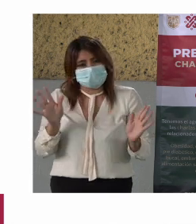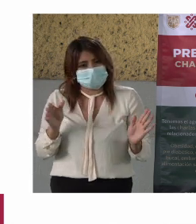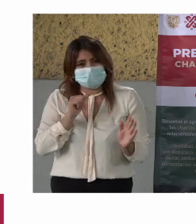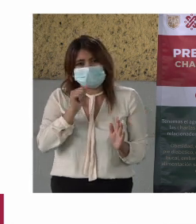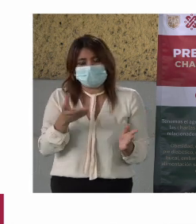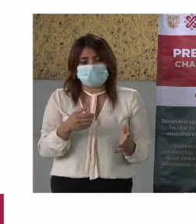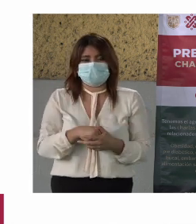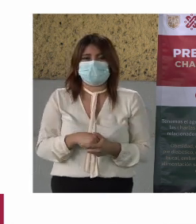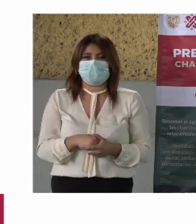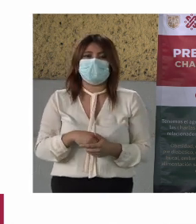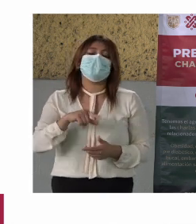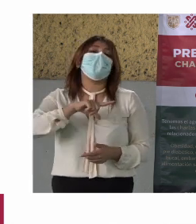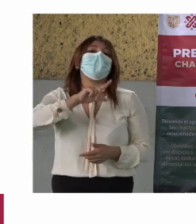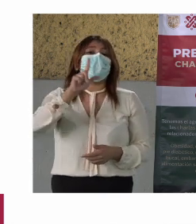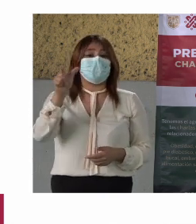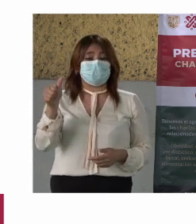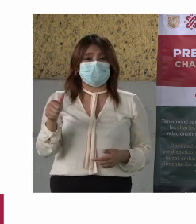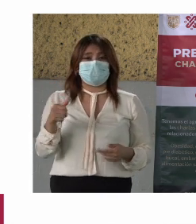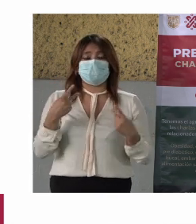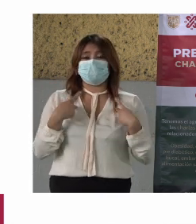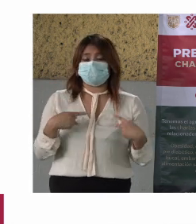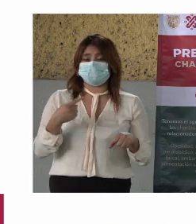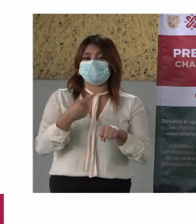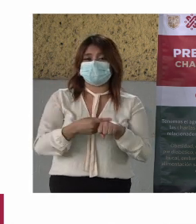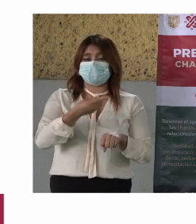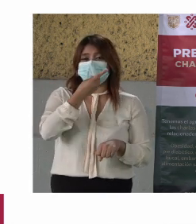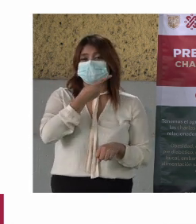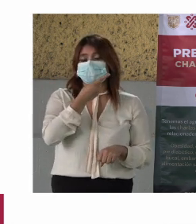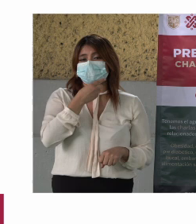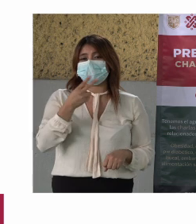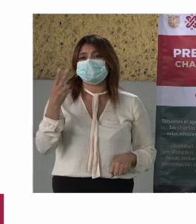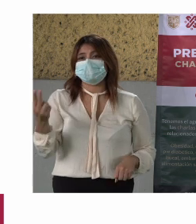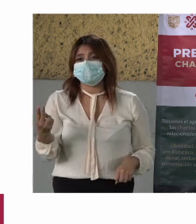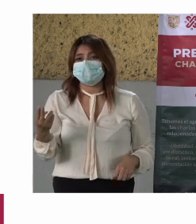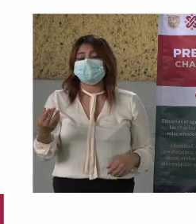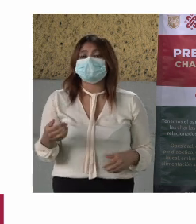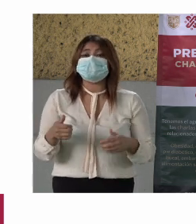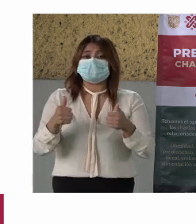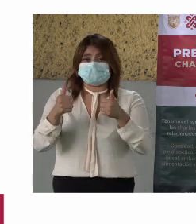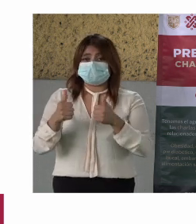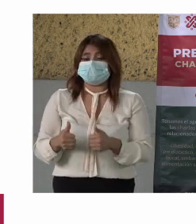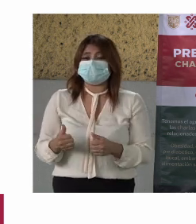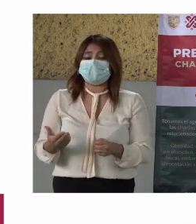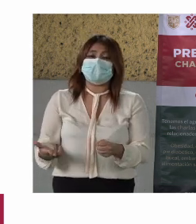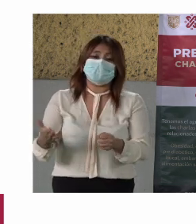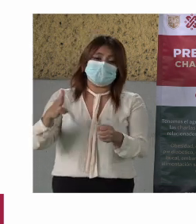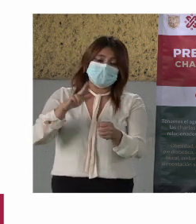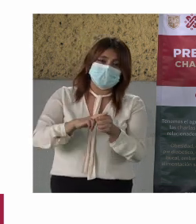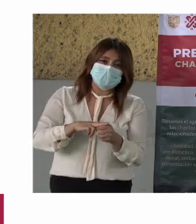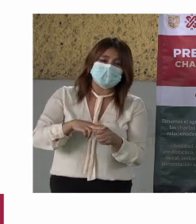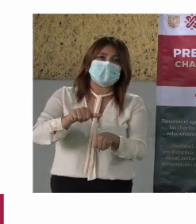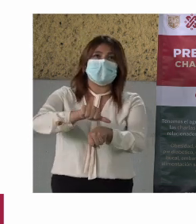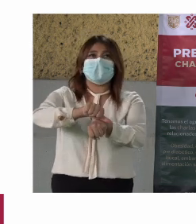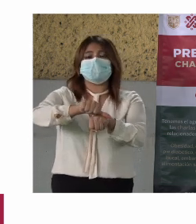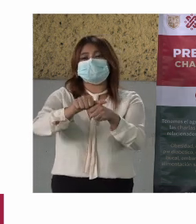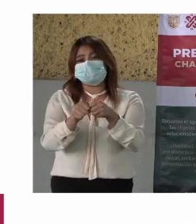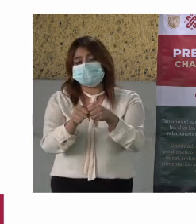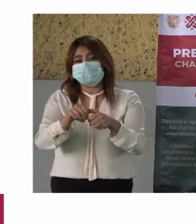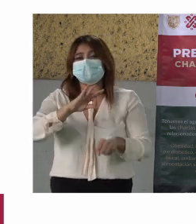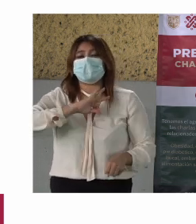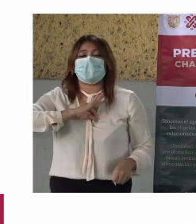pacientes ya con diabetes tipo 2, como serían en pacientes hospitalizados o que vayan a entrar a cirugía o que tengan alguna